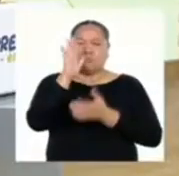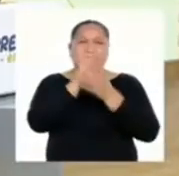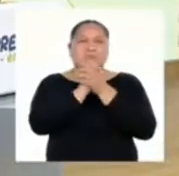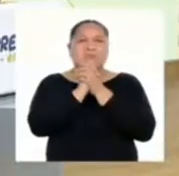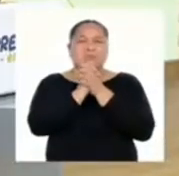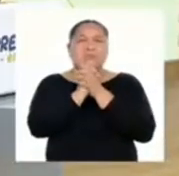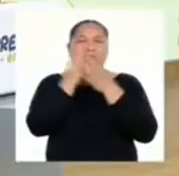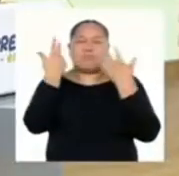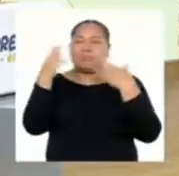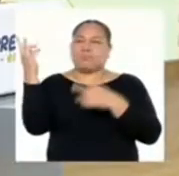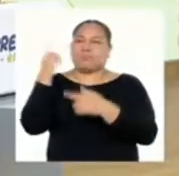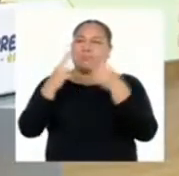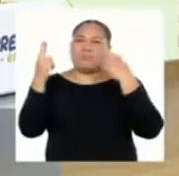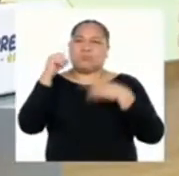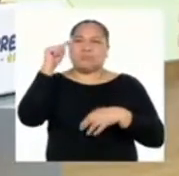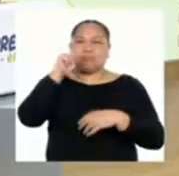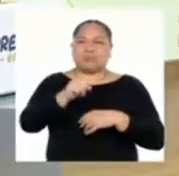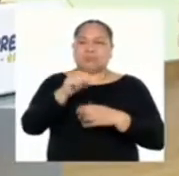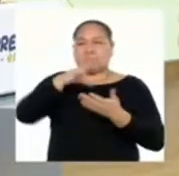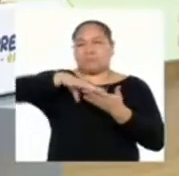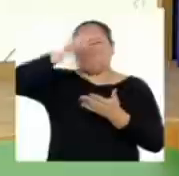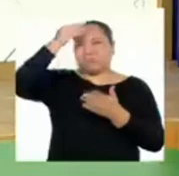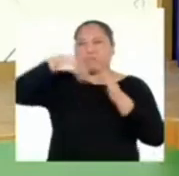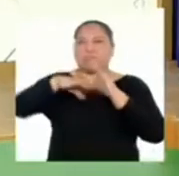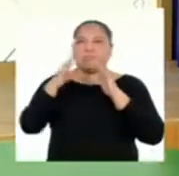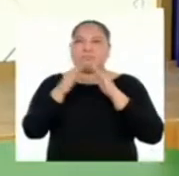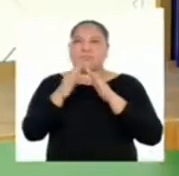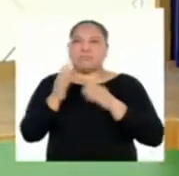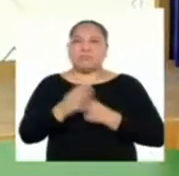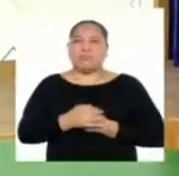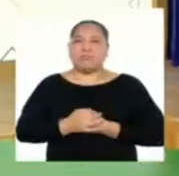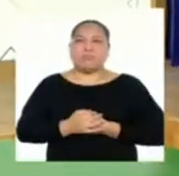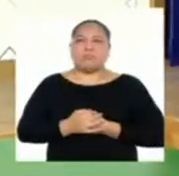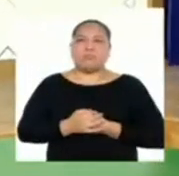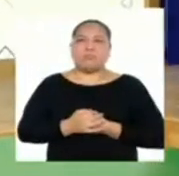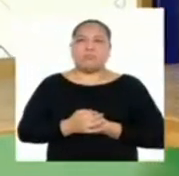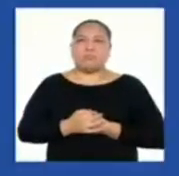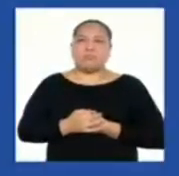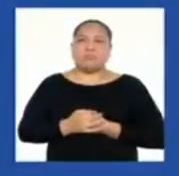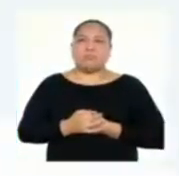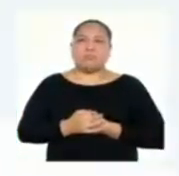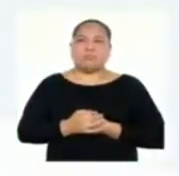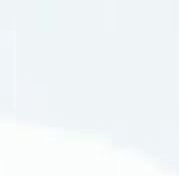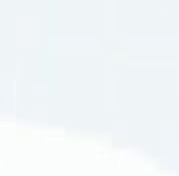Amigas y amigos, ya regresamos con Aprende en Casa.